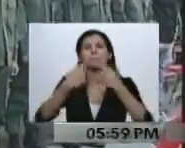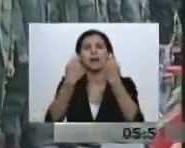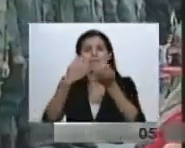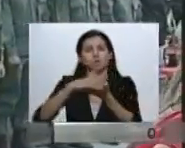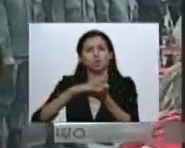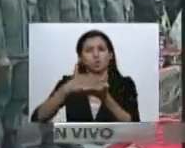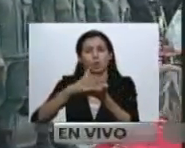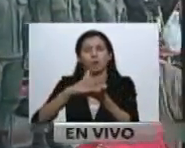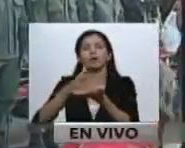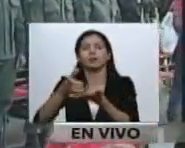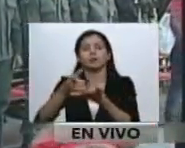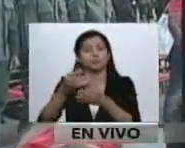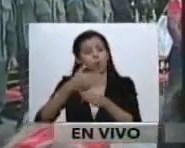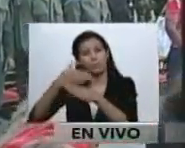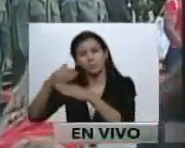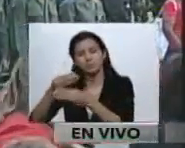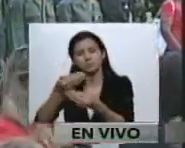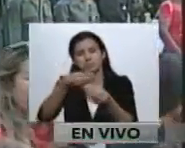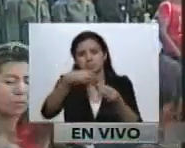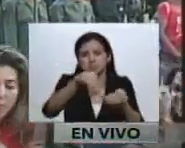vamos a compartir.